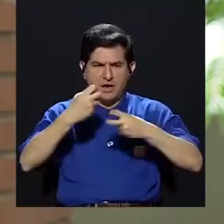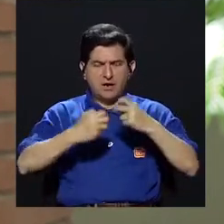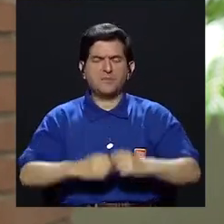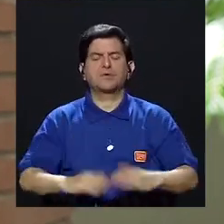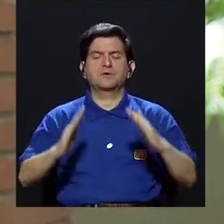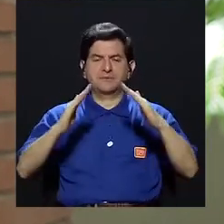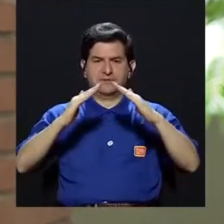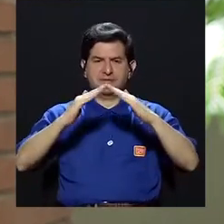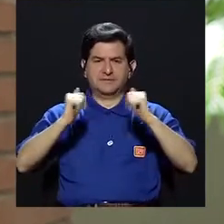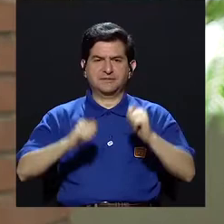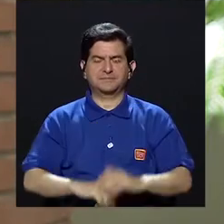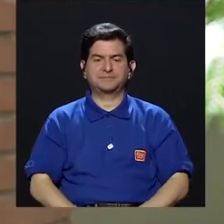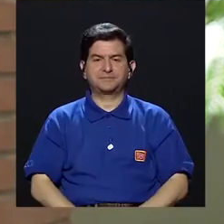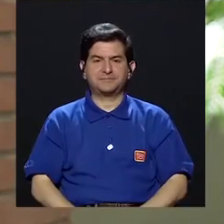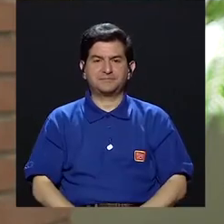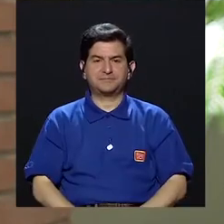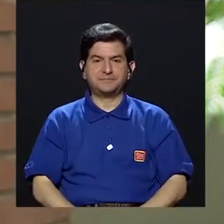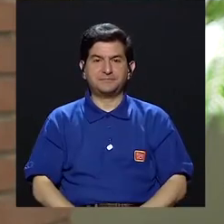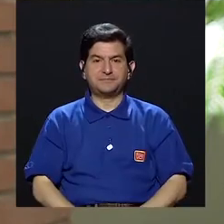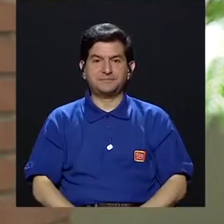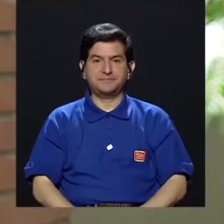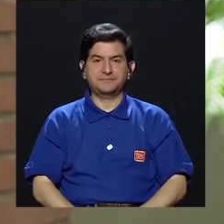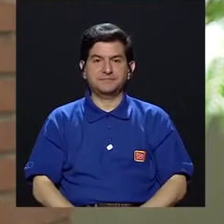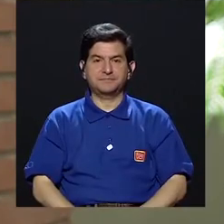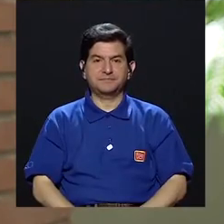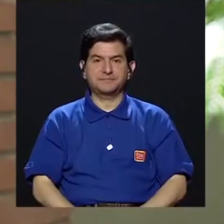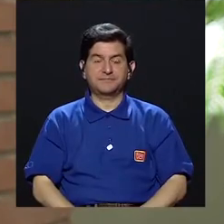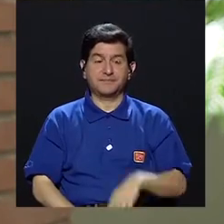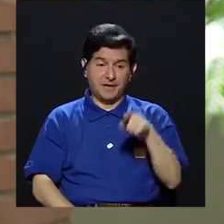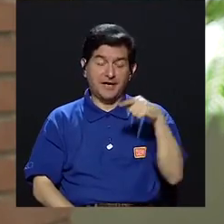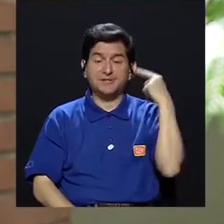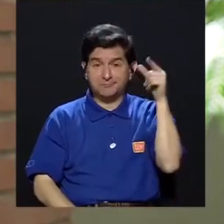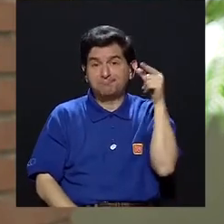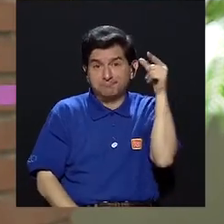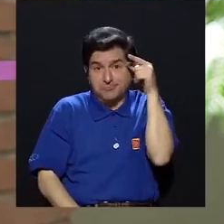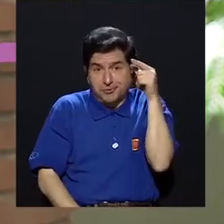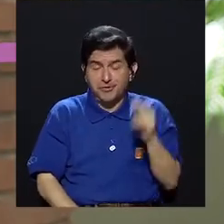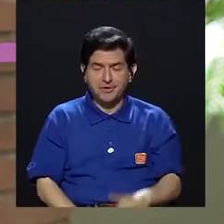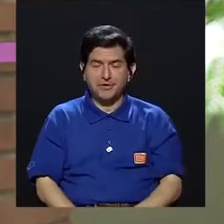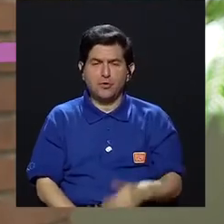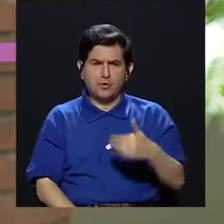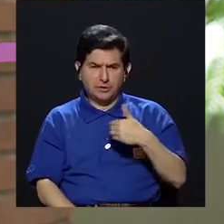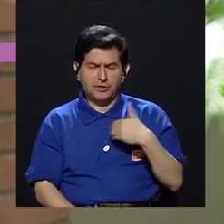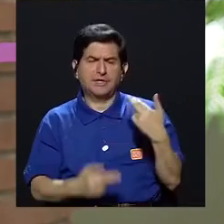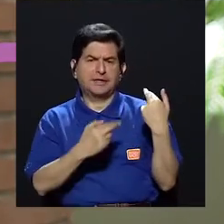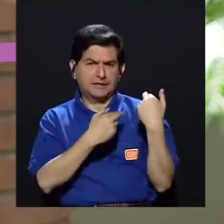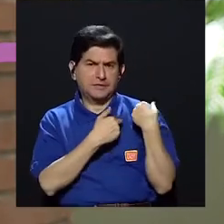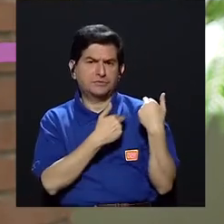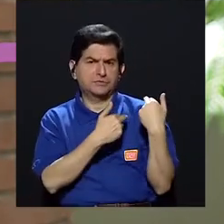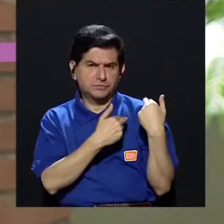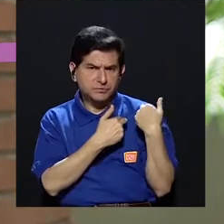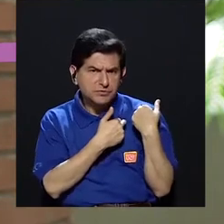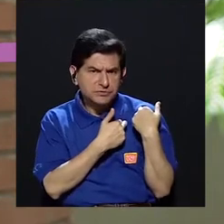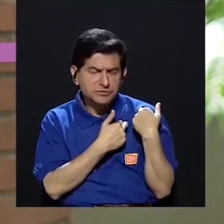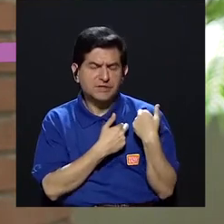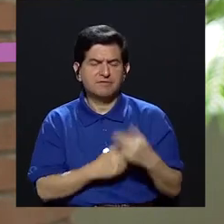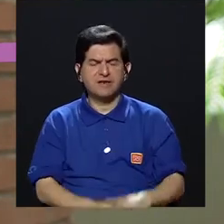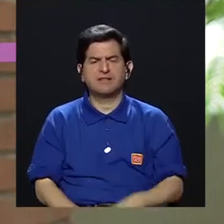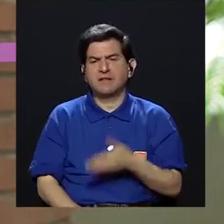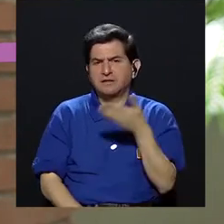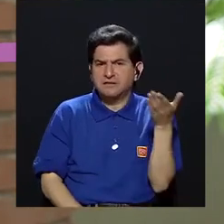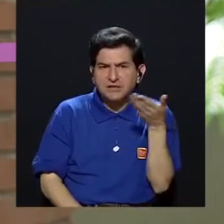de hábitat, y lo cual es muy lógico porque le toca ser